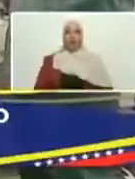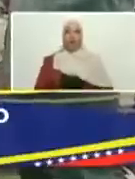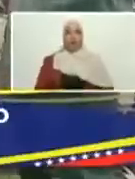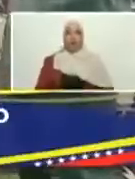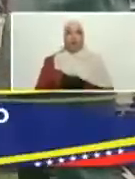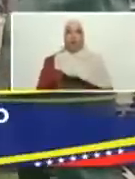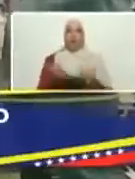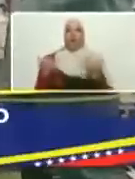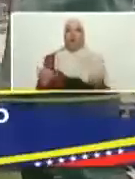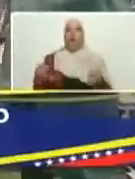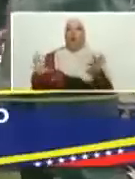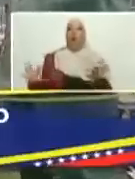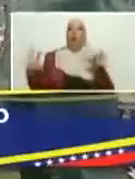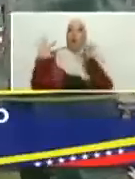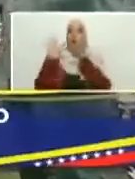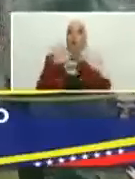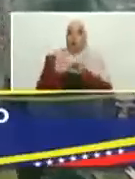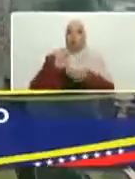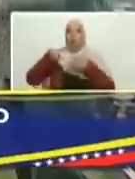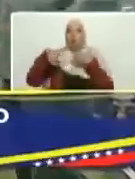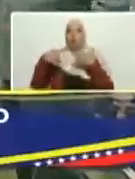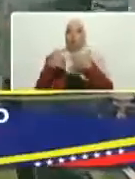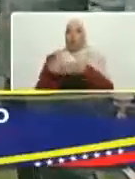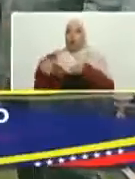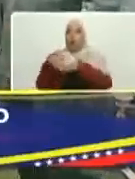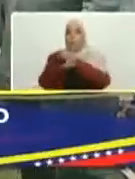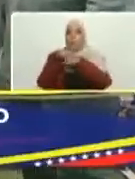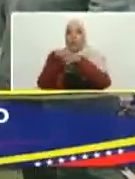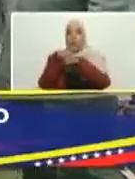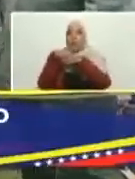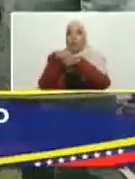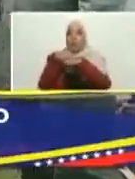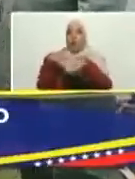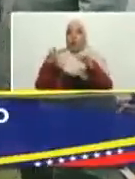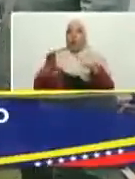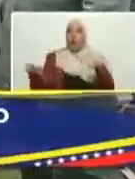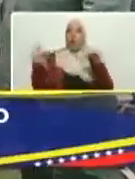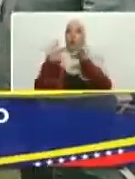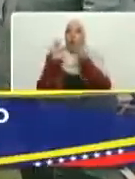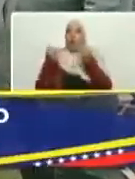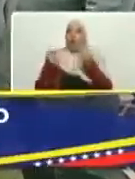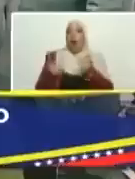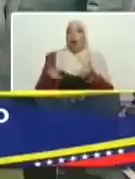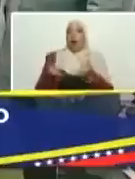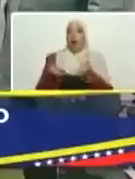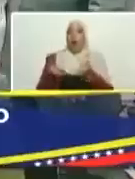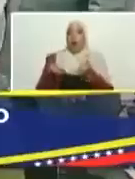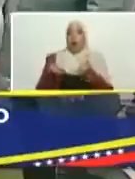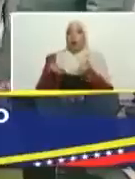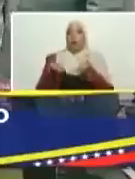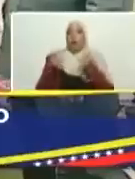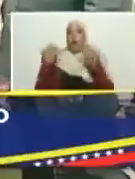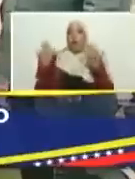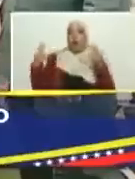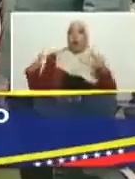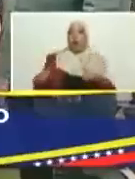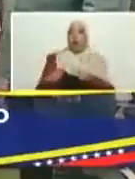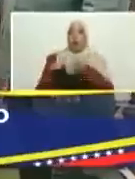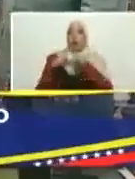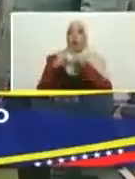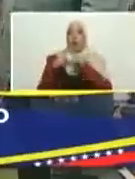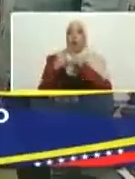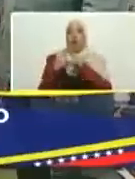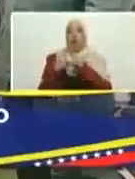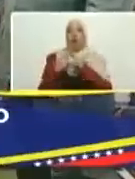nacional, unido con todos los ministerios, unido en este momento particular en